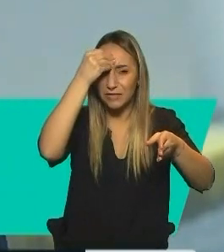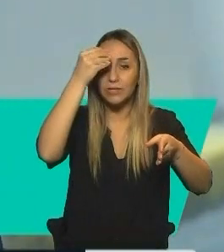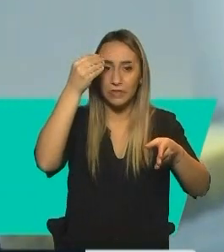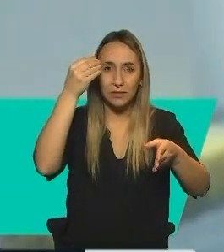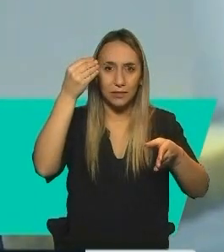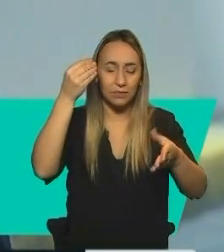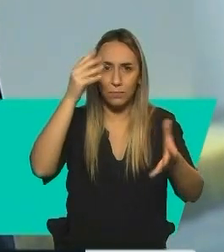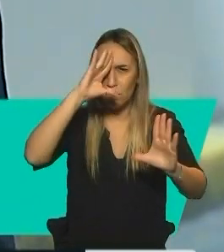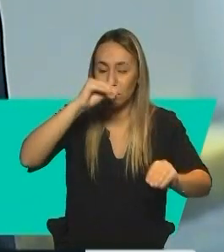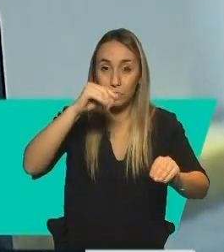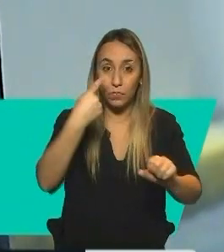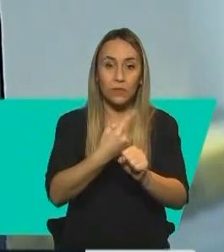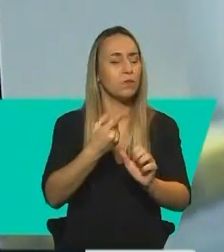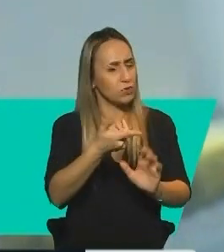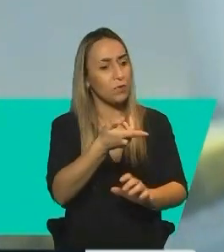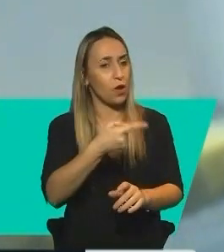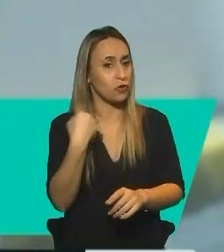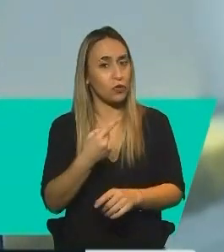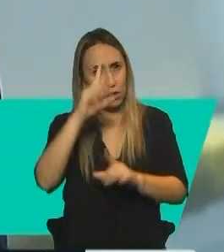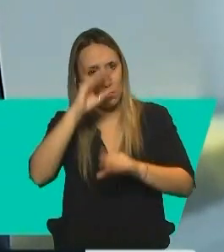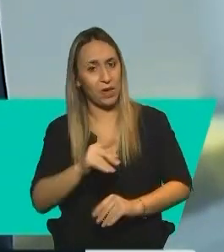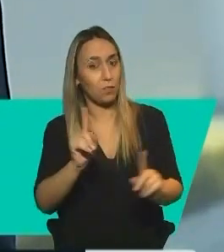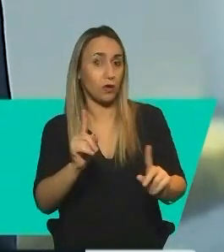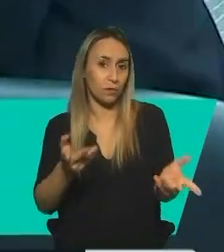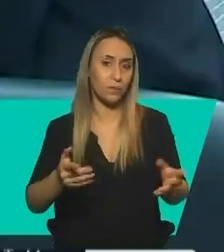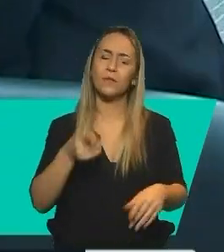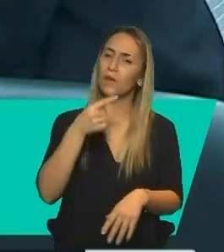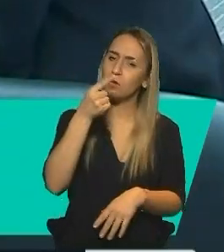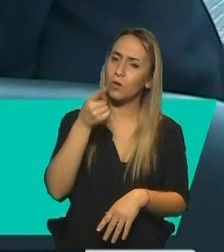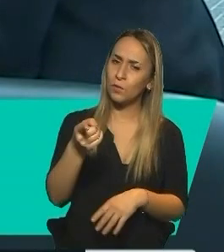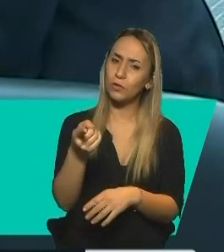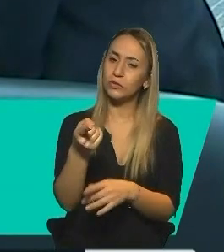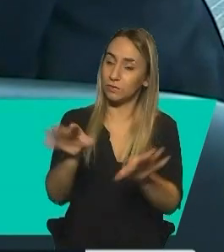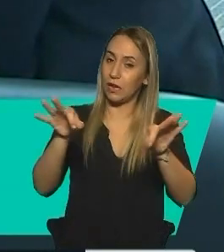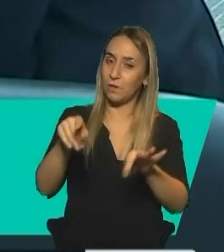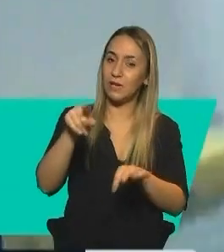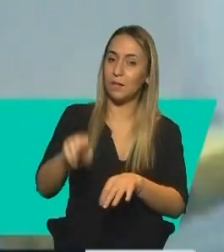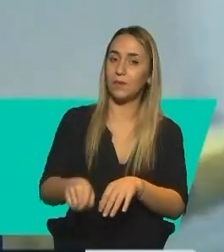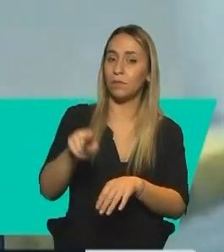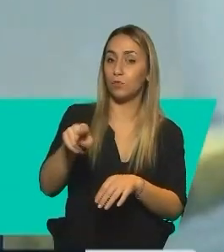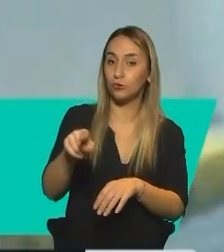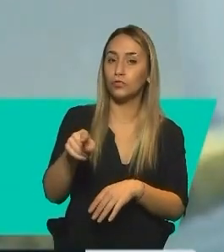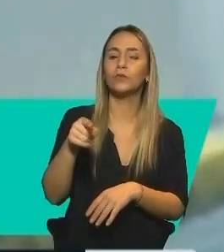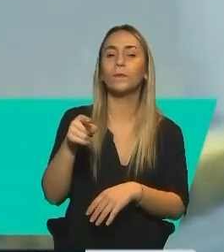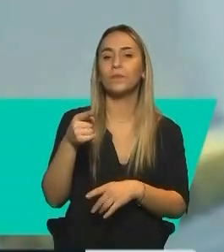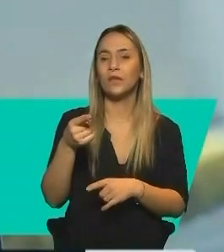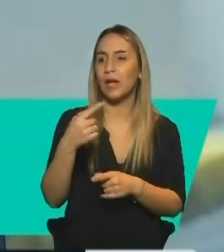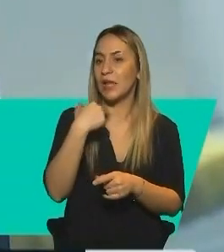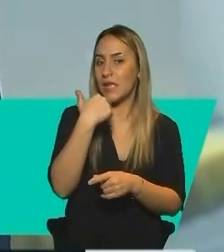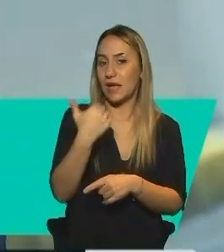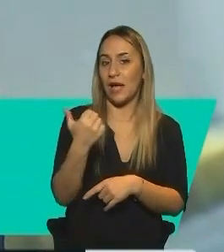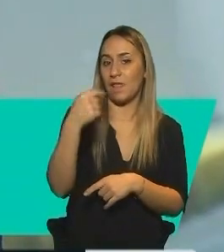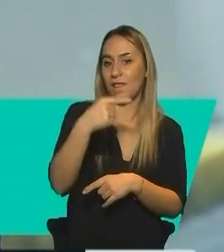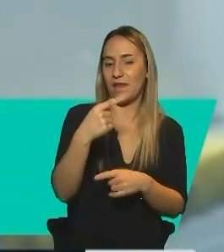eso también estamos acá. Anita, vos sos sobreviviente y sos hija de sobrevivientes de la Shoah, del Holocausto.